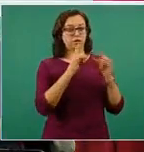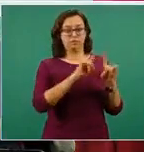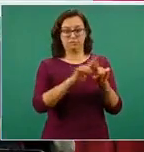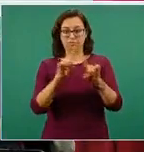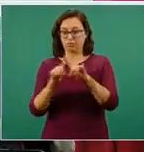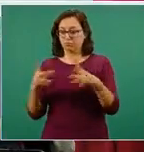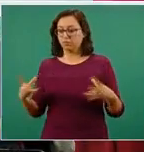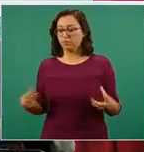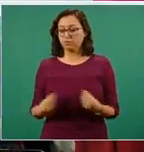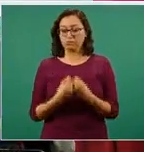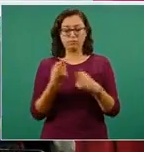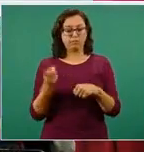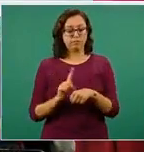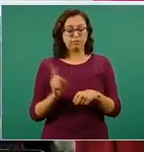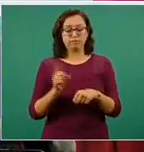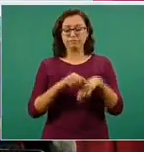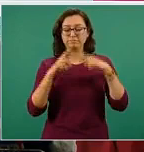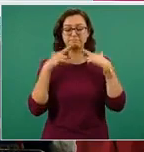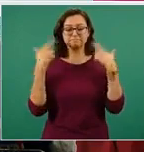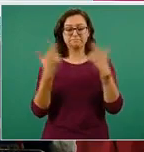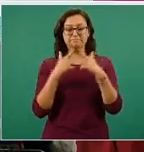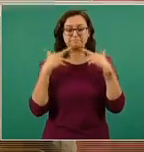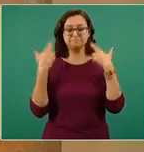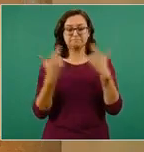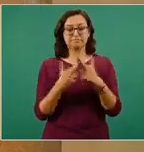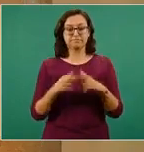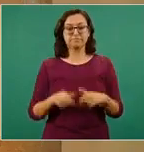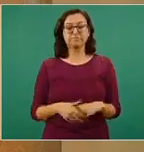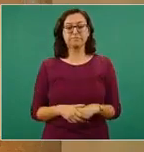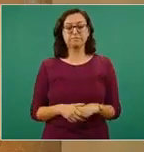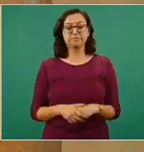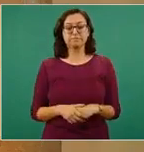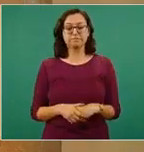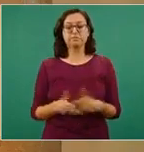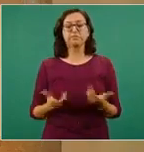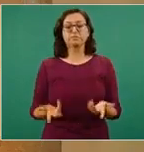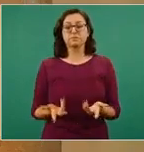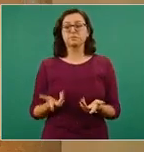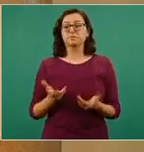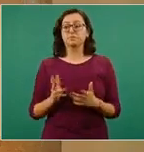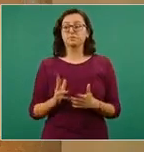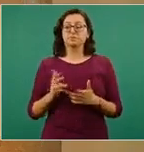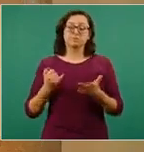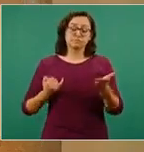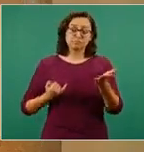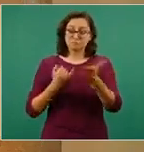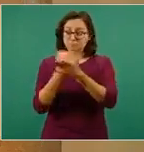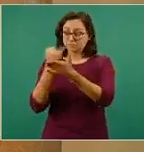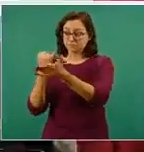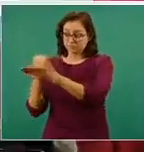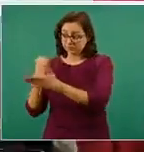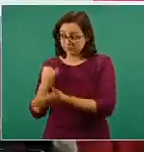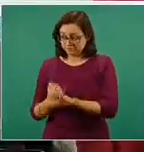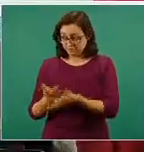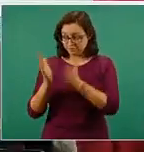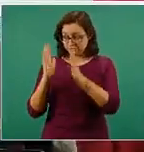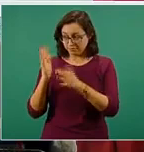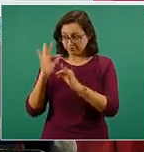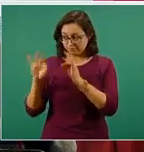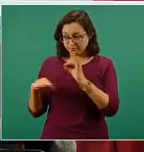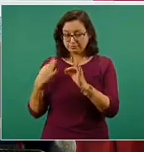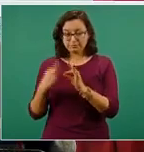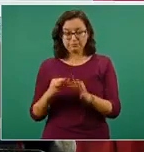aquí, todos los días en nuestro estado. Y bajamos todas estas tomas de decisiones a través de los consejos regionales de